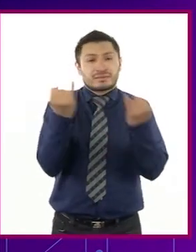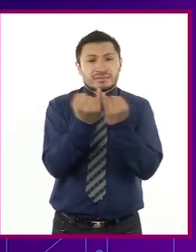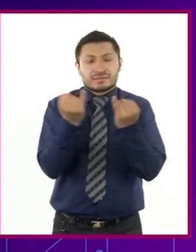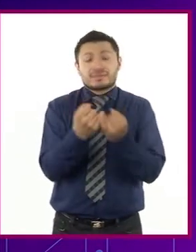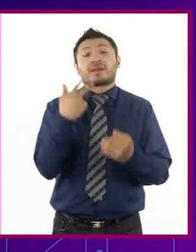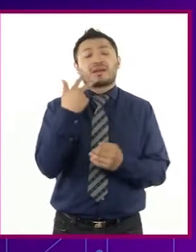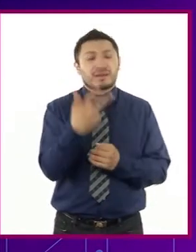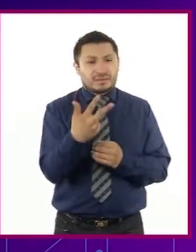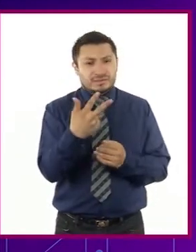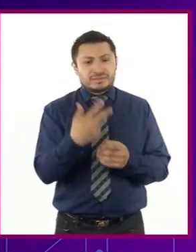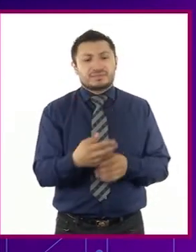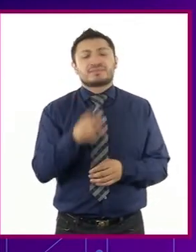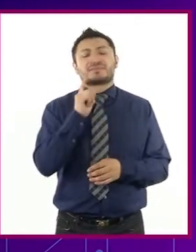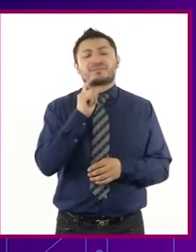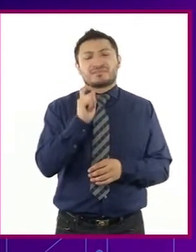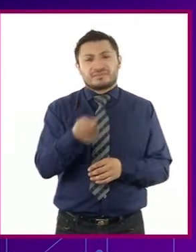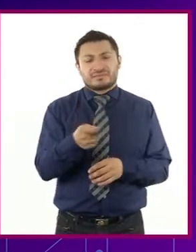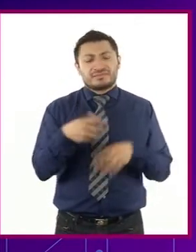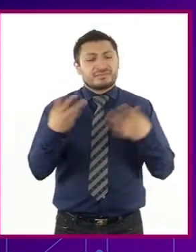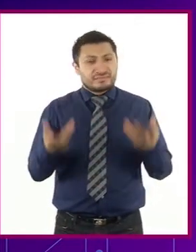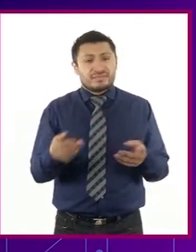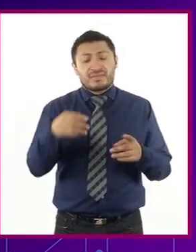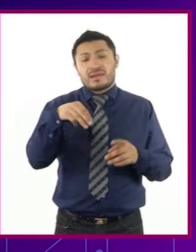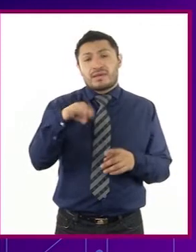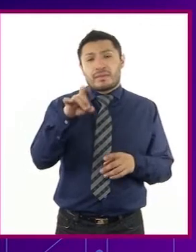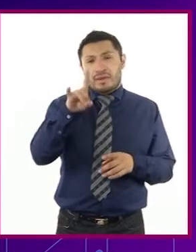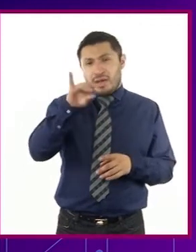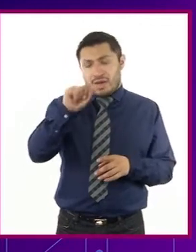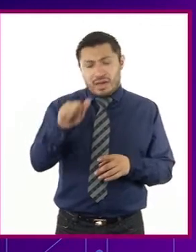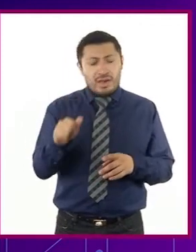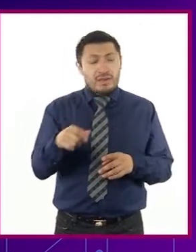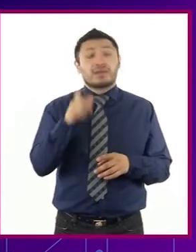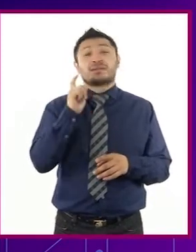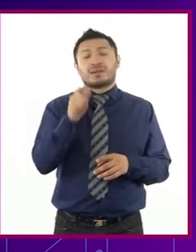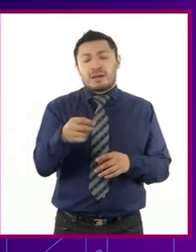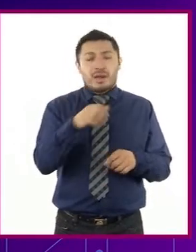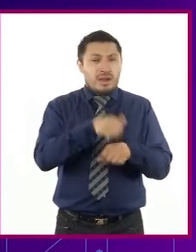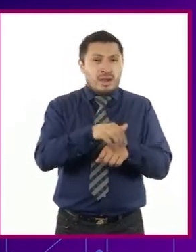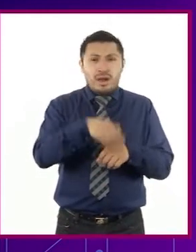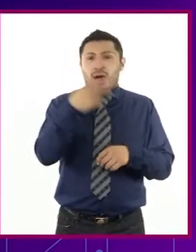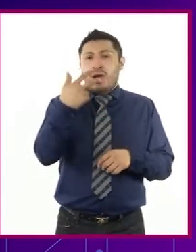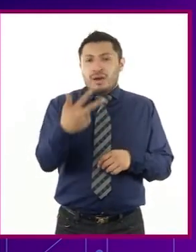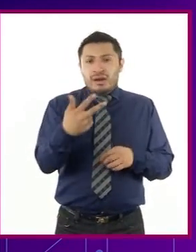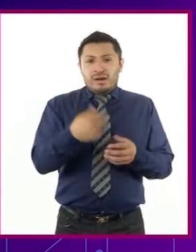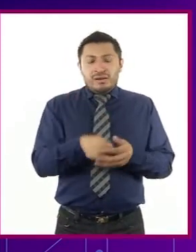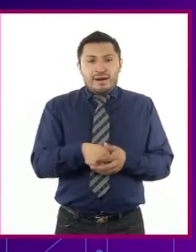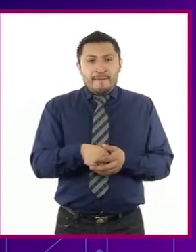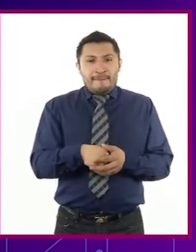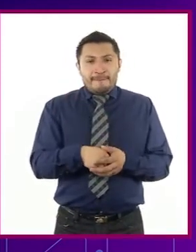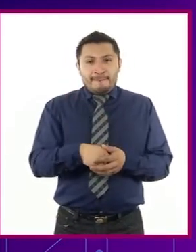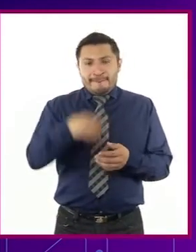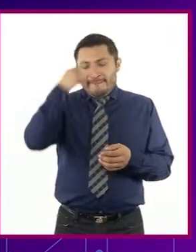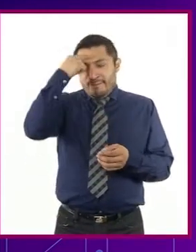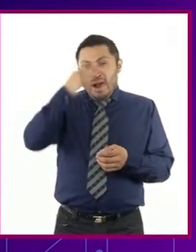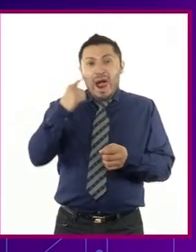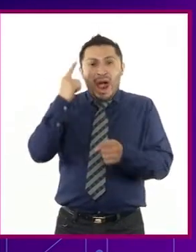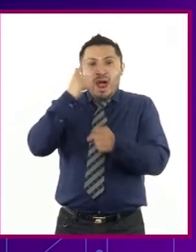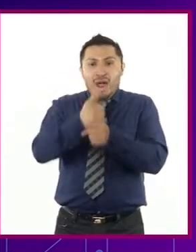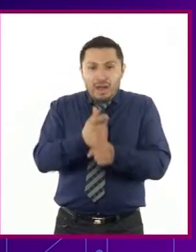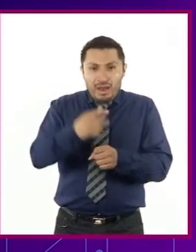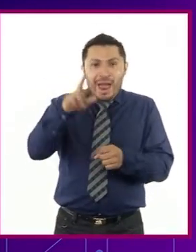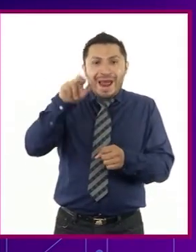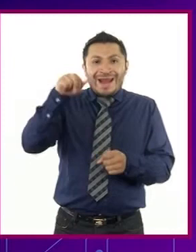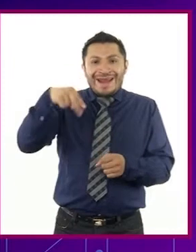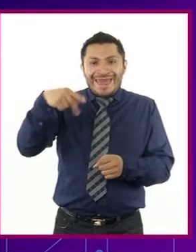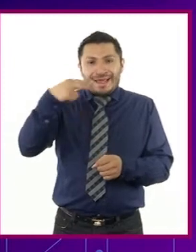a 8. Es decir, la media de los datos del conjunto A es 8. Para calcular el rango,